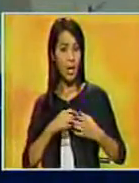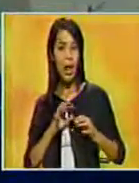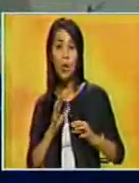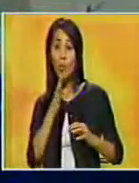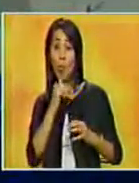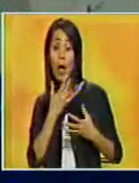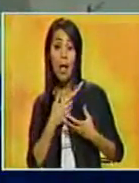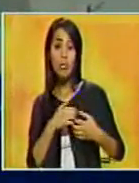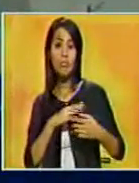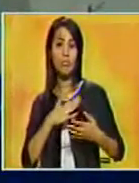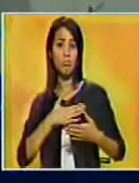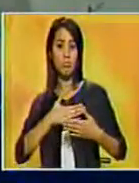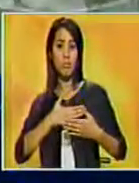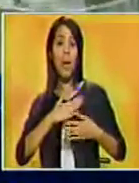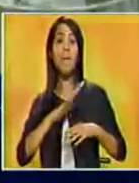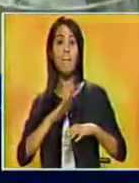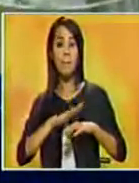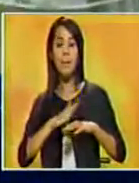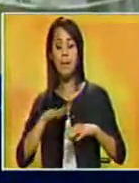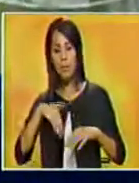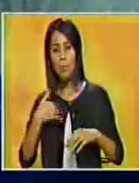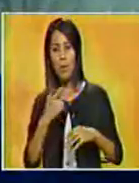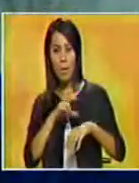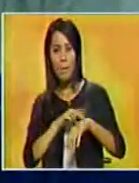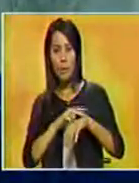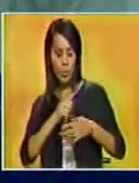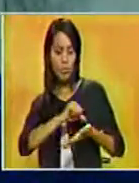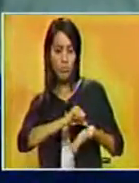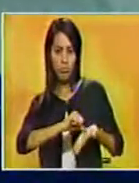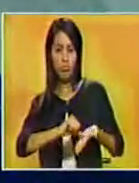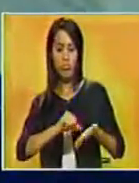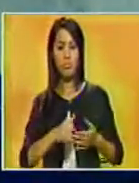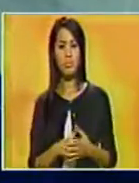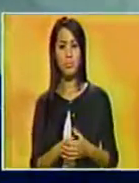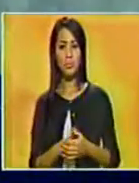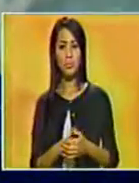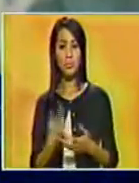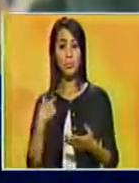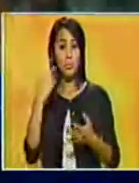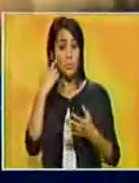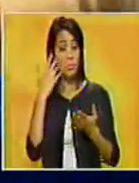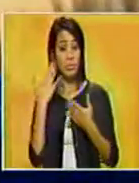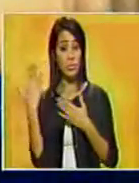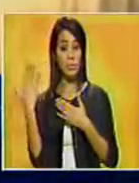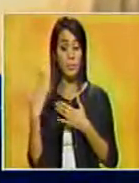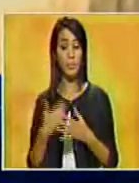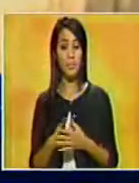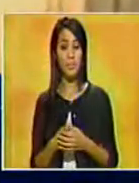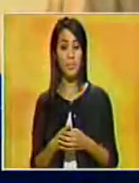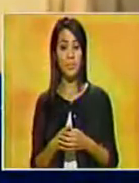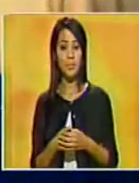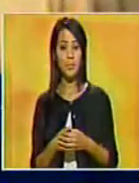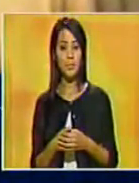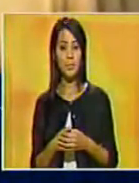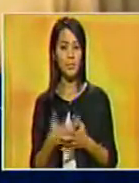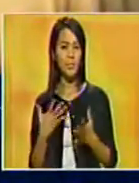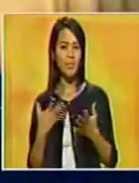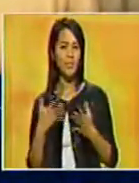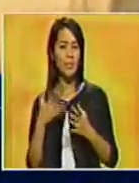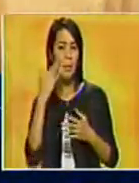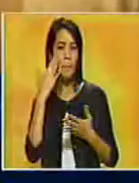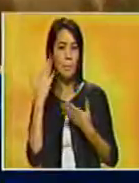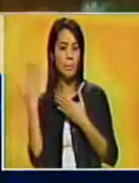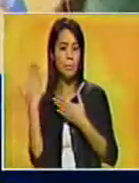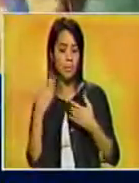para que el cirujano pueda operar. Sí, ya el doctor acaba de decir válvulas y entramos a la cámara 1. Aquí están viendo